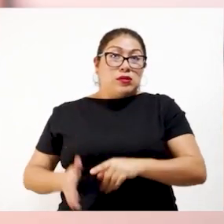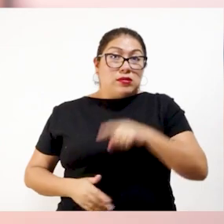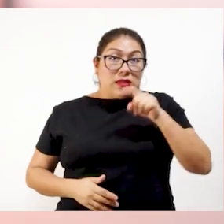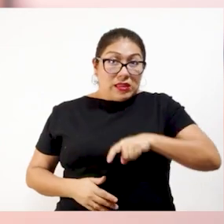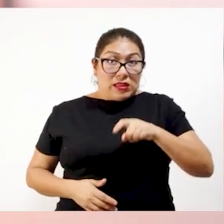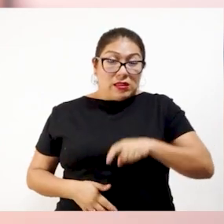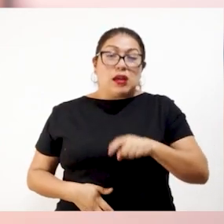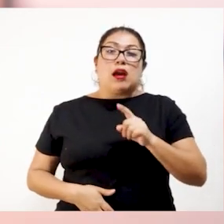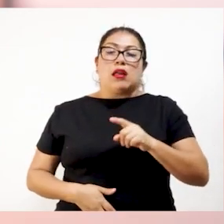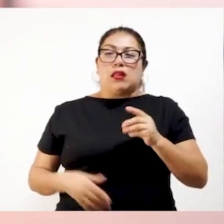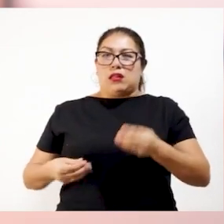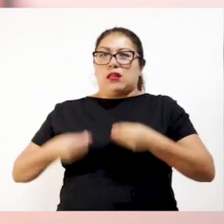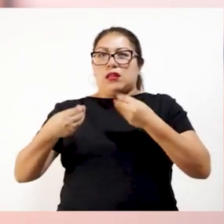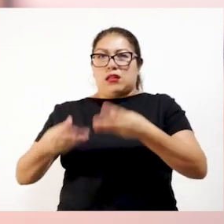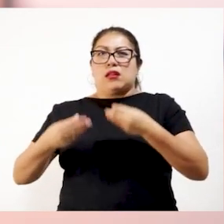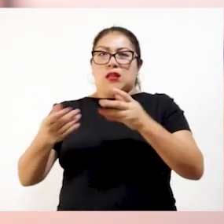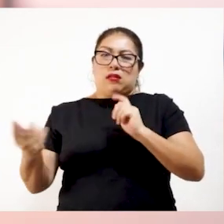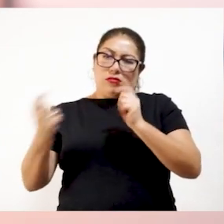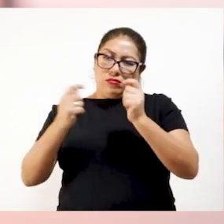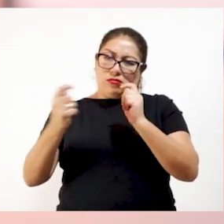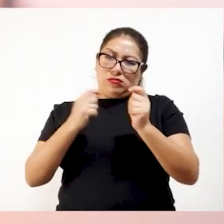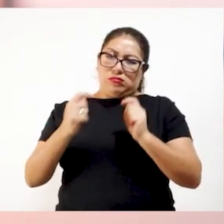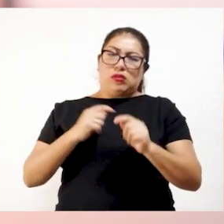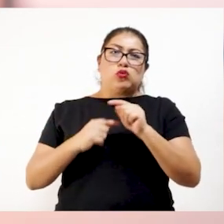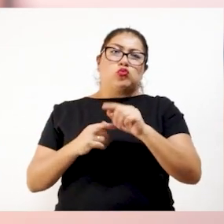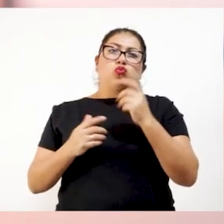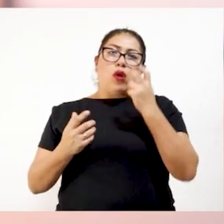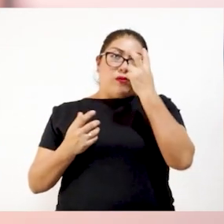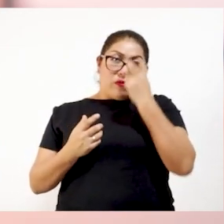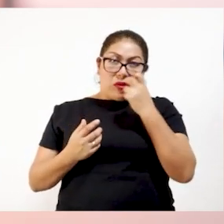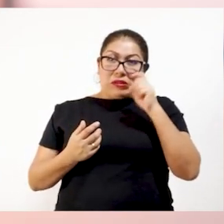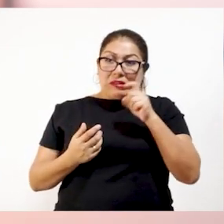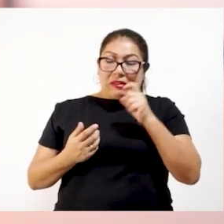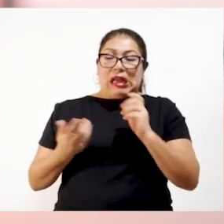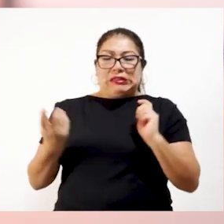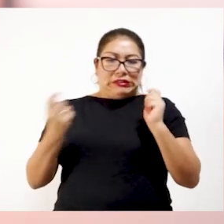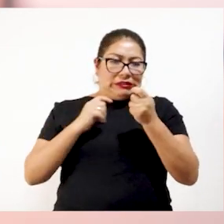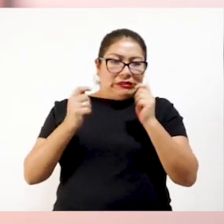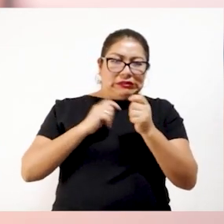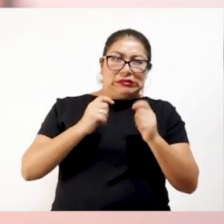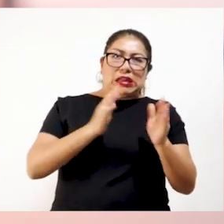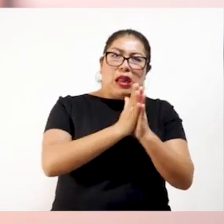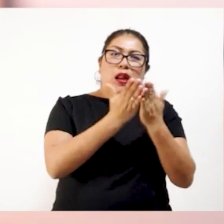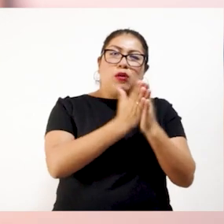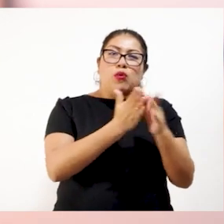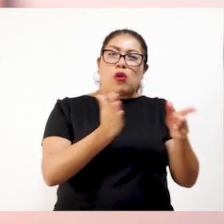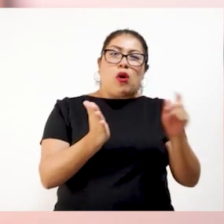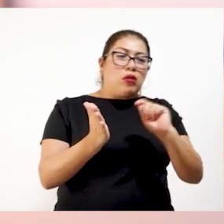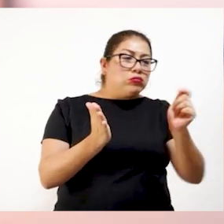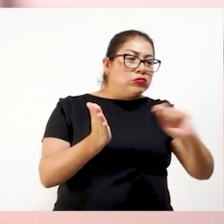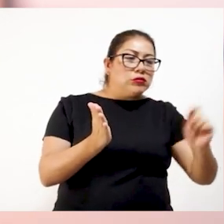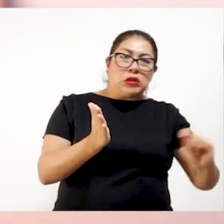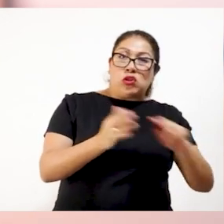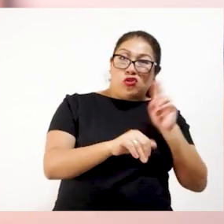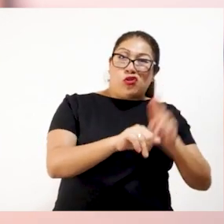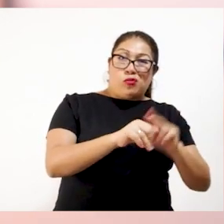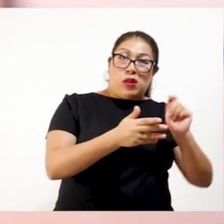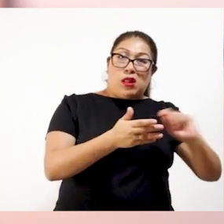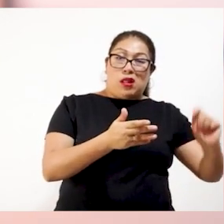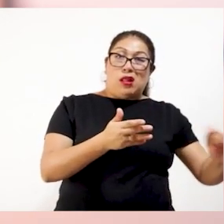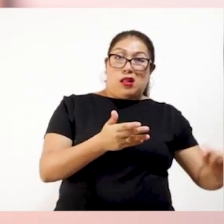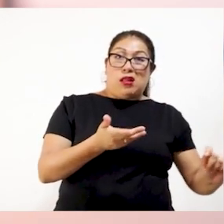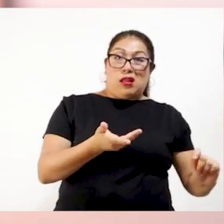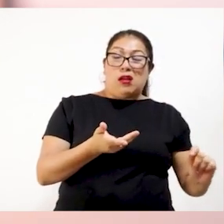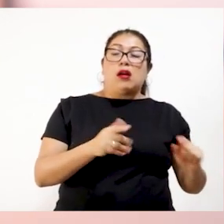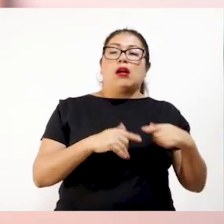estudiantes necesitan pues sean también unas herramientas adaptadas a la propia discapacidad visual. Mientras un niño sin discapacidad utiliza un cuaderno y